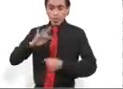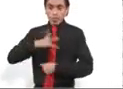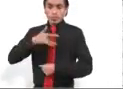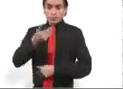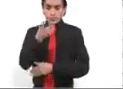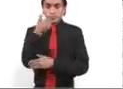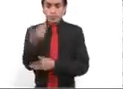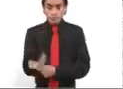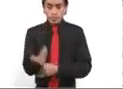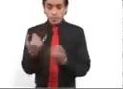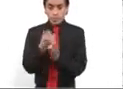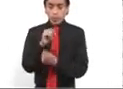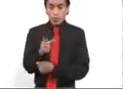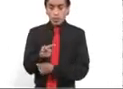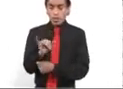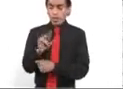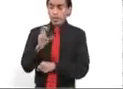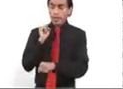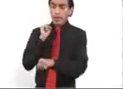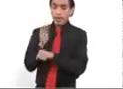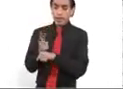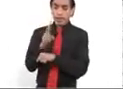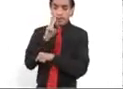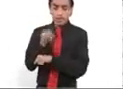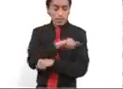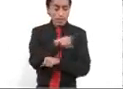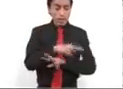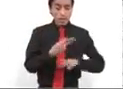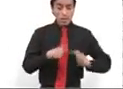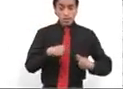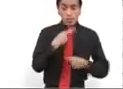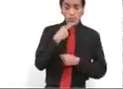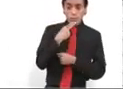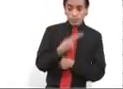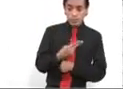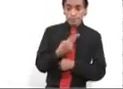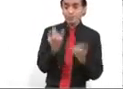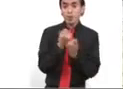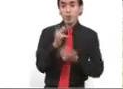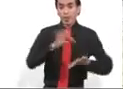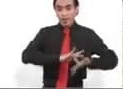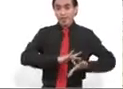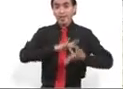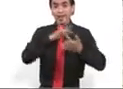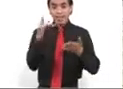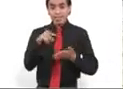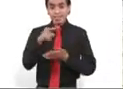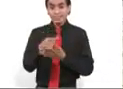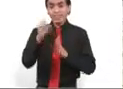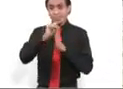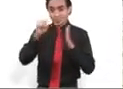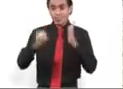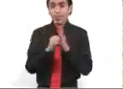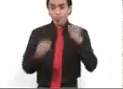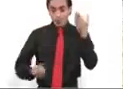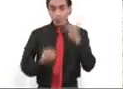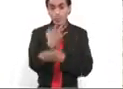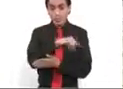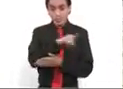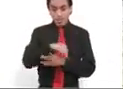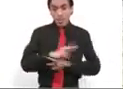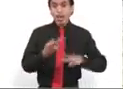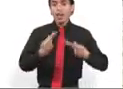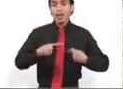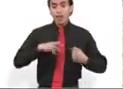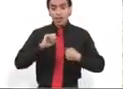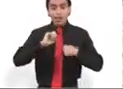bien, y lo que se ha percibido también por parte de los usuarios es total agradecimiento sobre este nuevo sistema. La gente lo está viendo